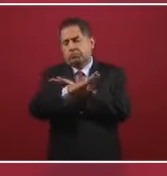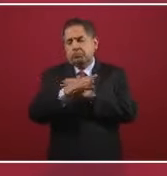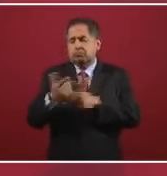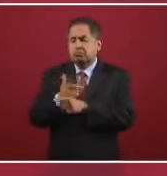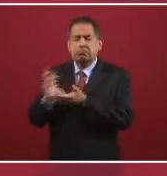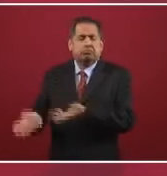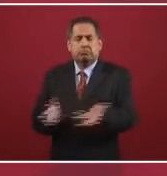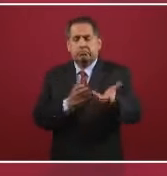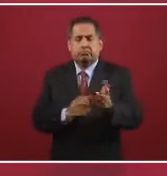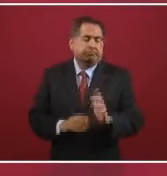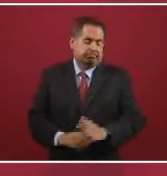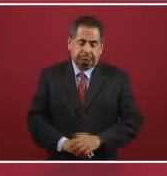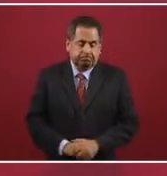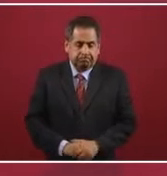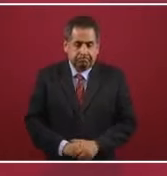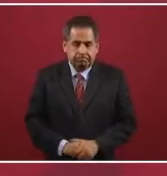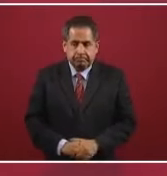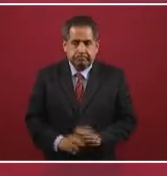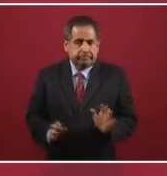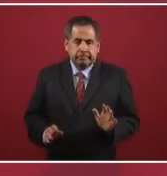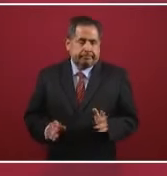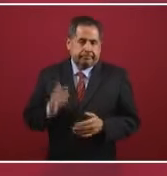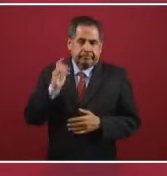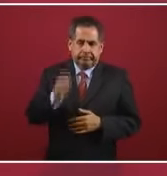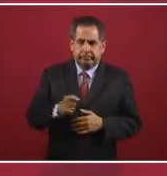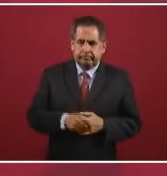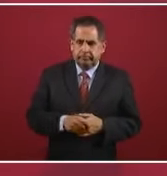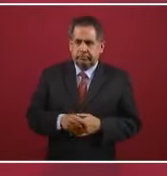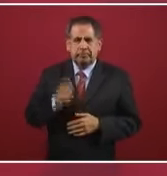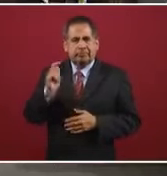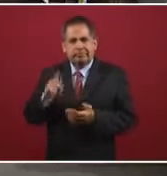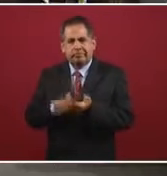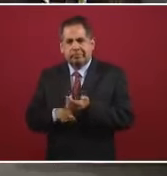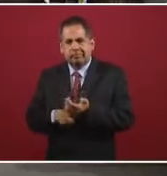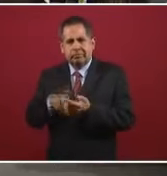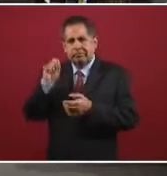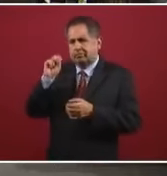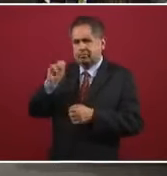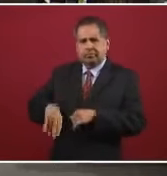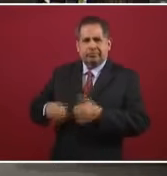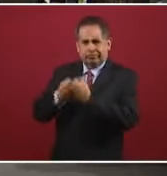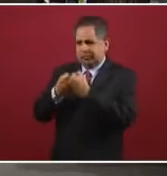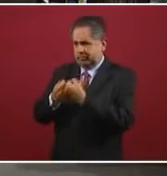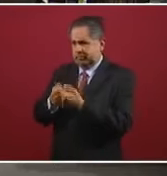legal. O sea, equivaldría a decir pues entonces que no haya frontera.